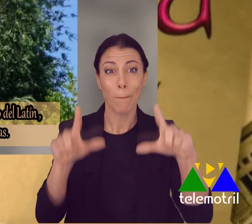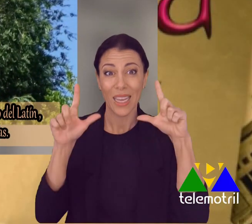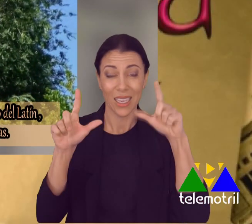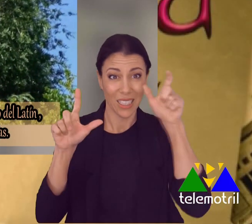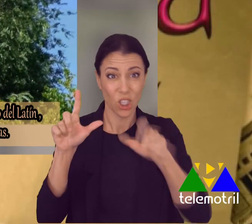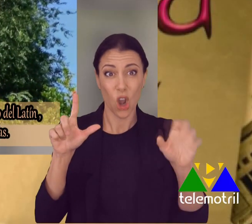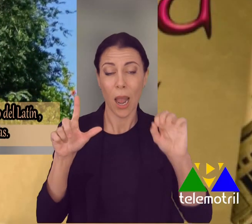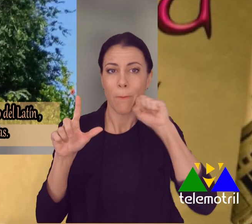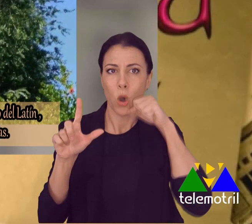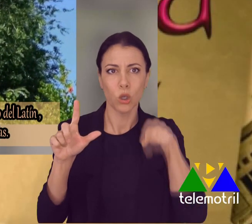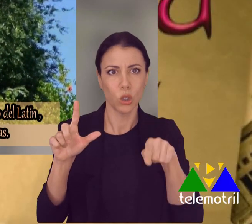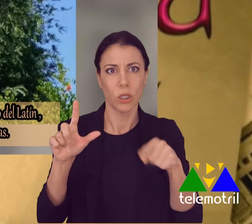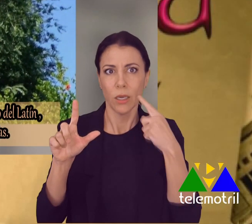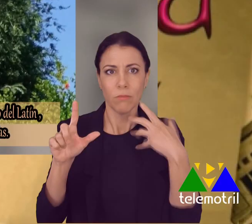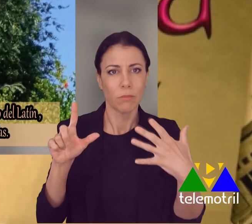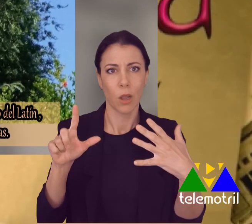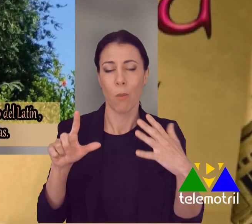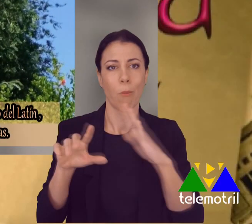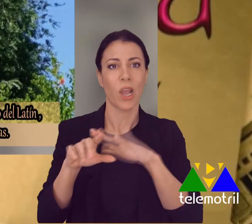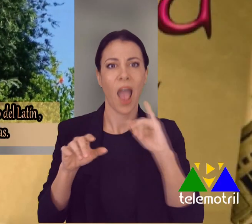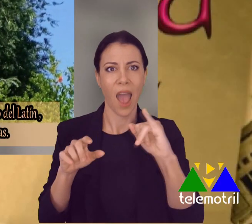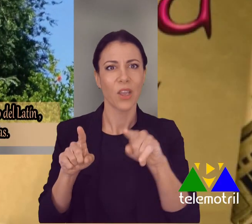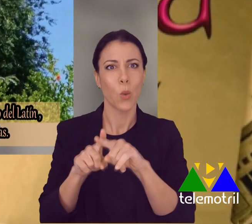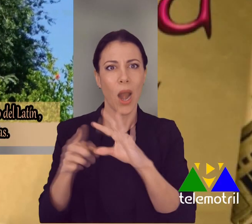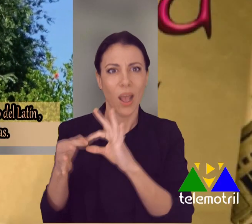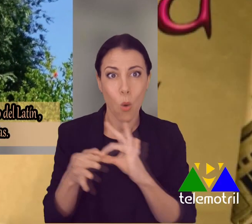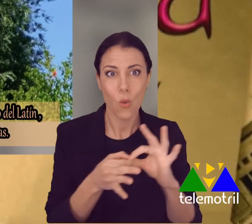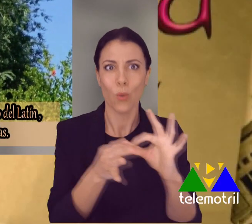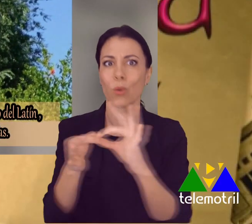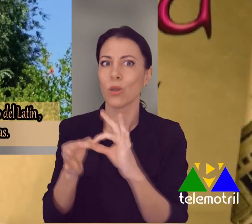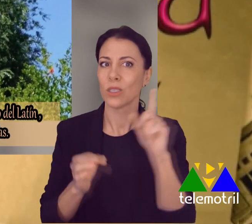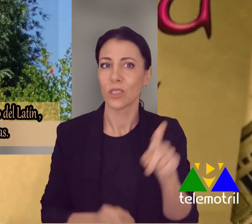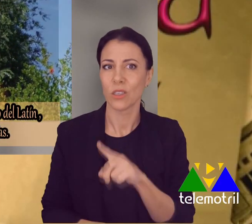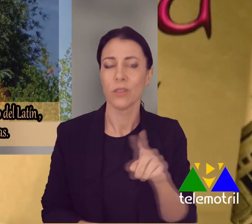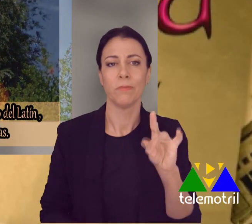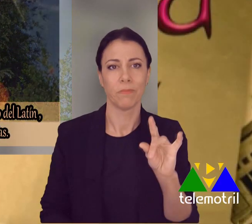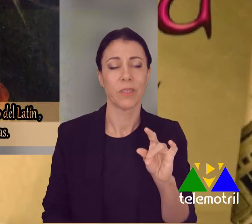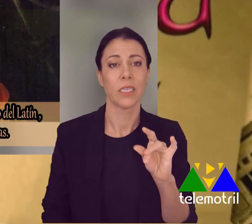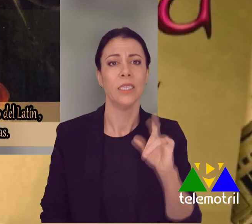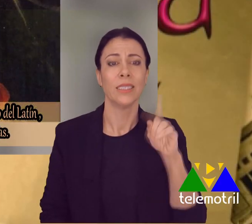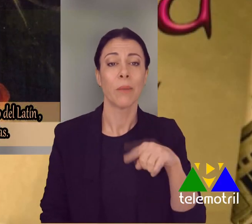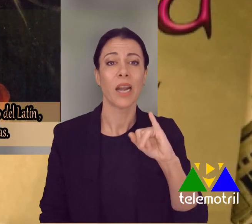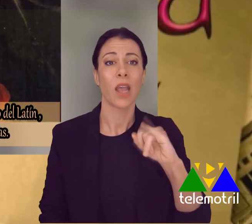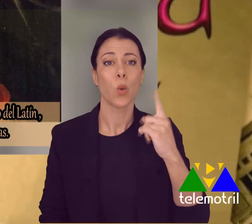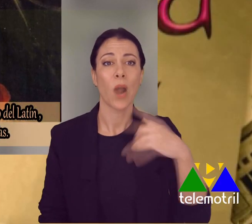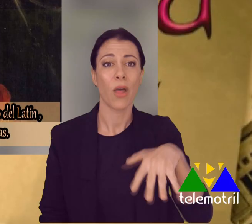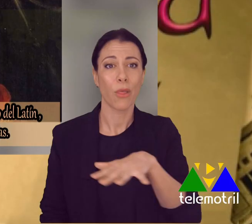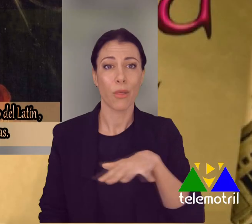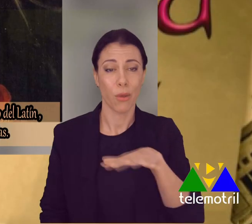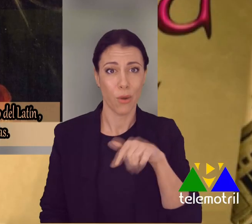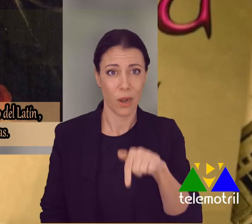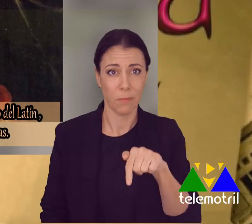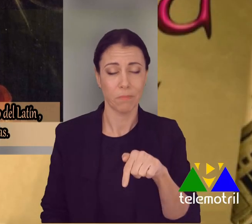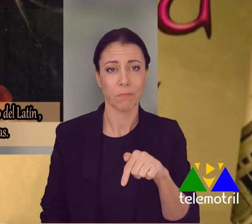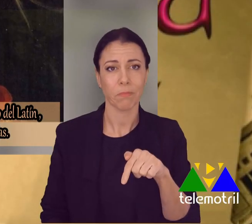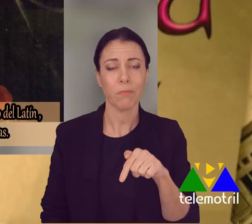al final están todo, ¿no? Y hilvanado, al final. Claro, y además estamos en una zona que seguramente parte de esta